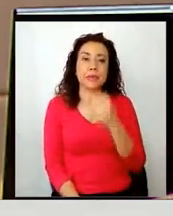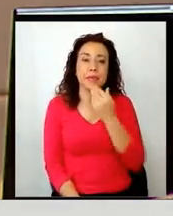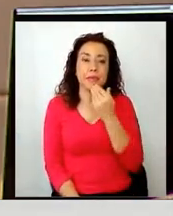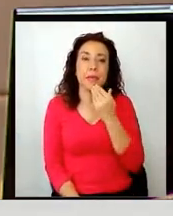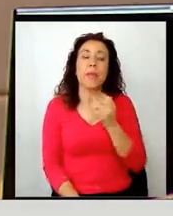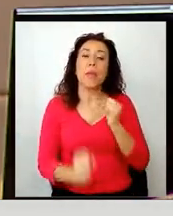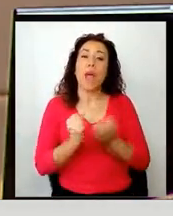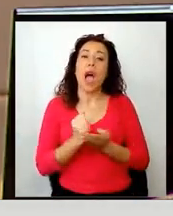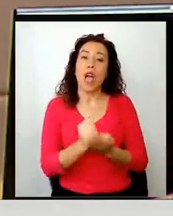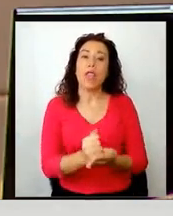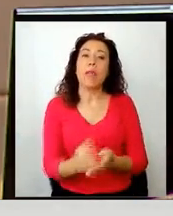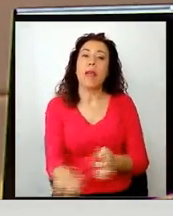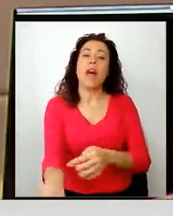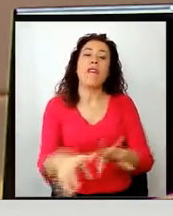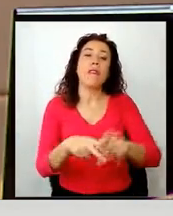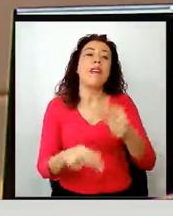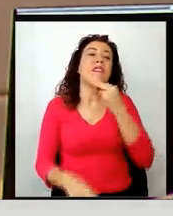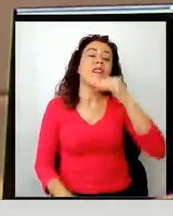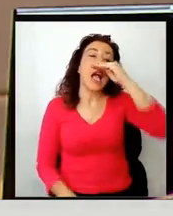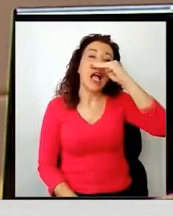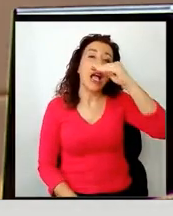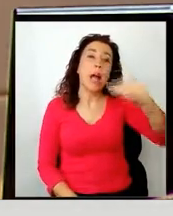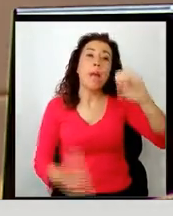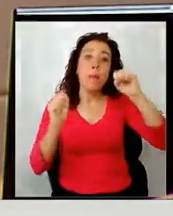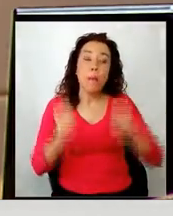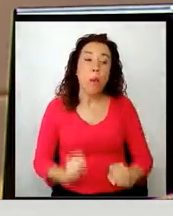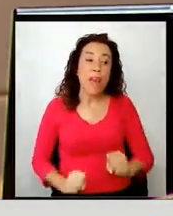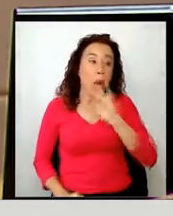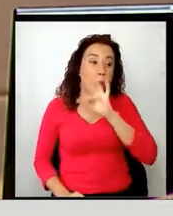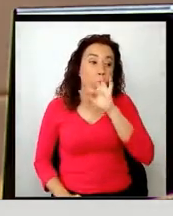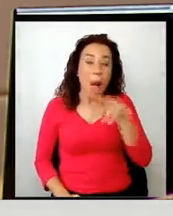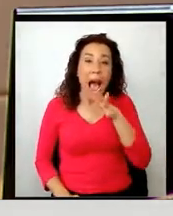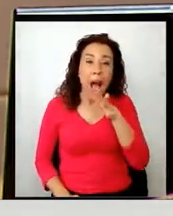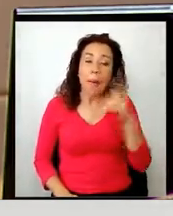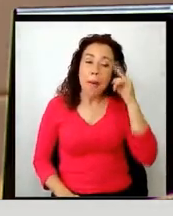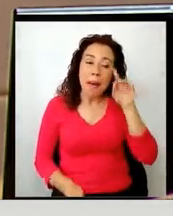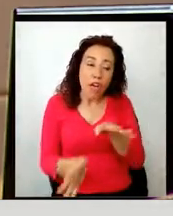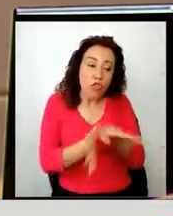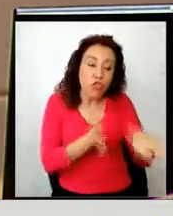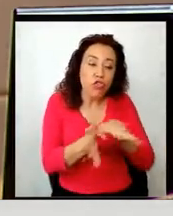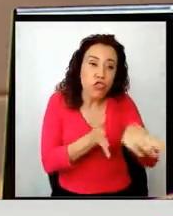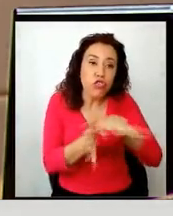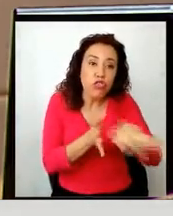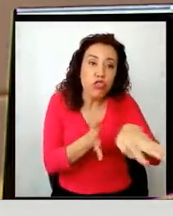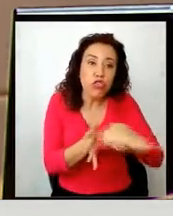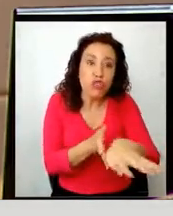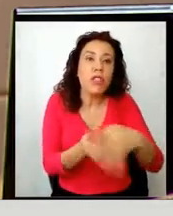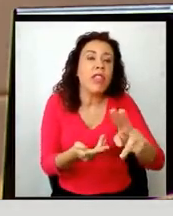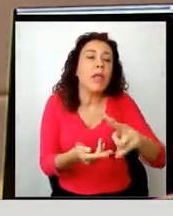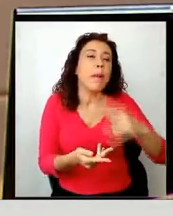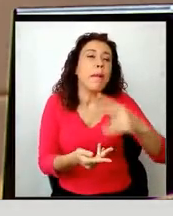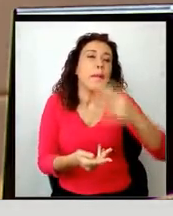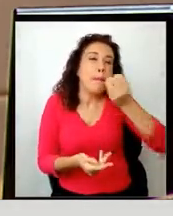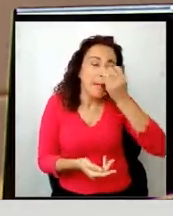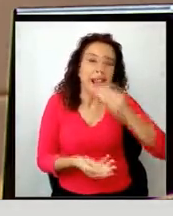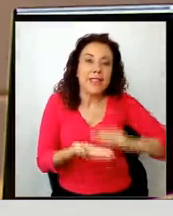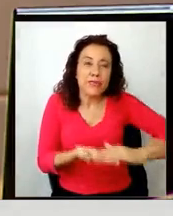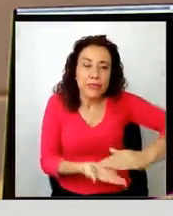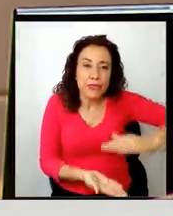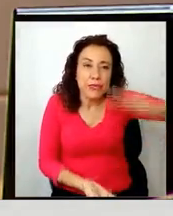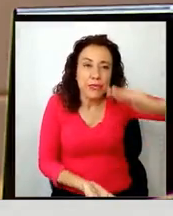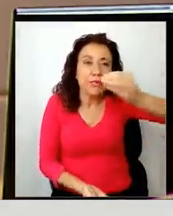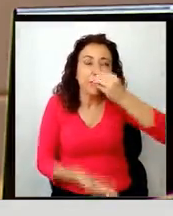las familias campesinas que podrán hacer uso de estas aguas para el riego de sus productos y de la economía de resistencia en materia hídrica